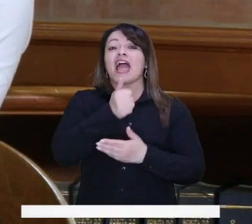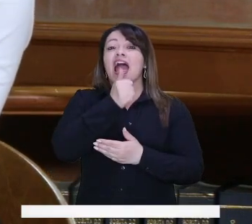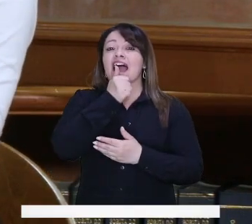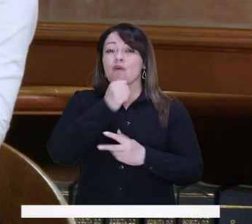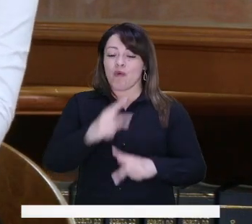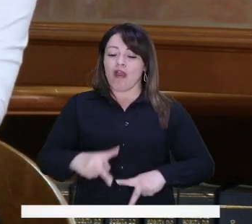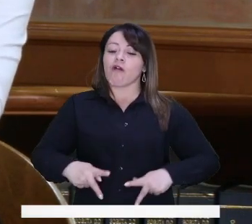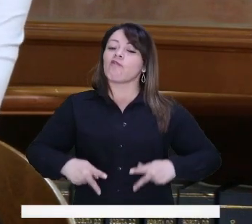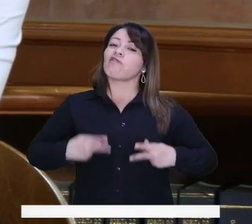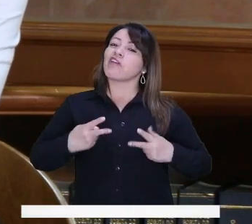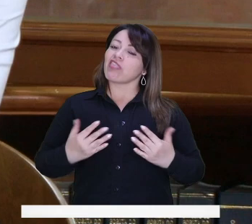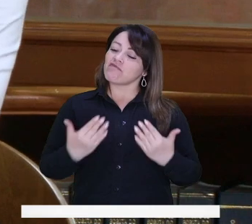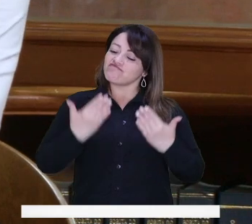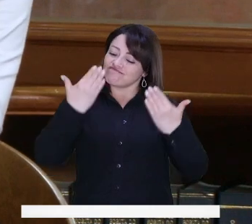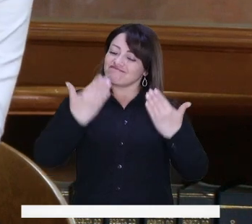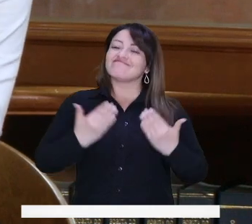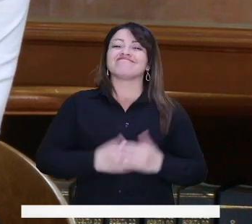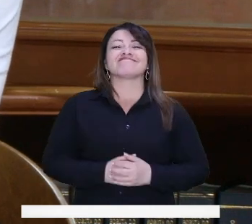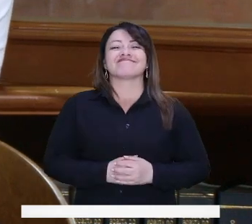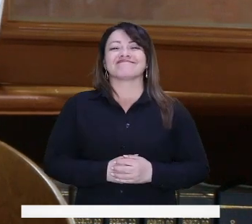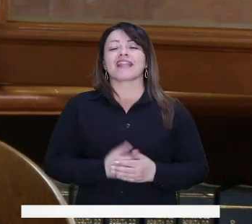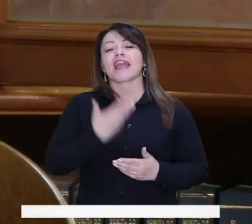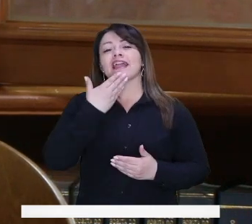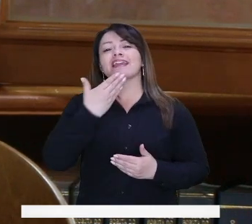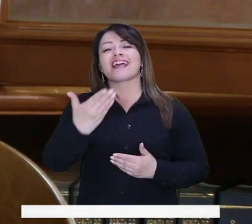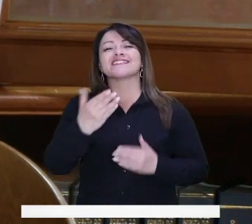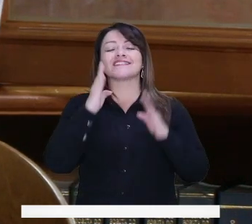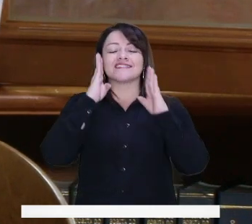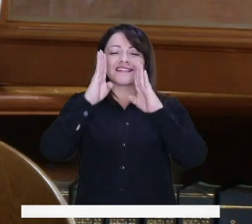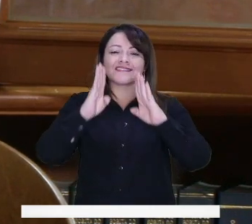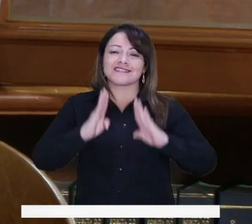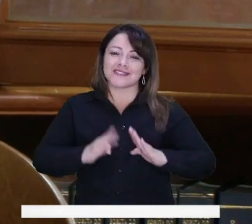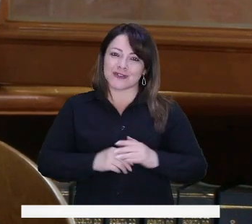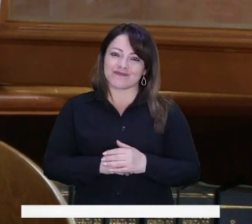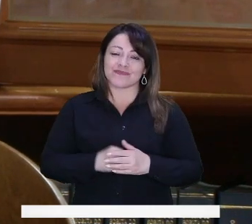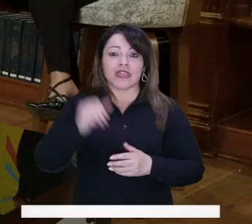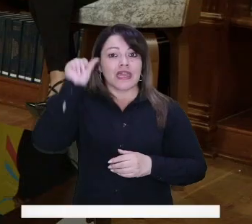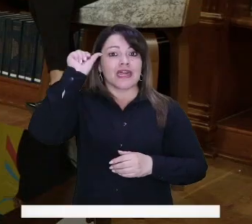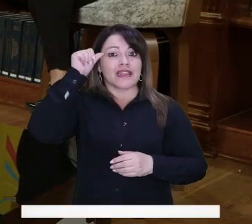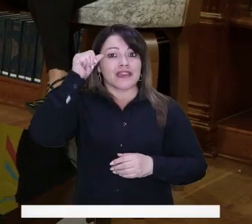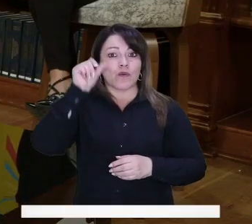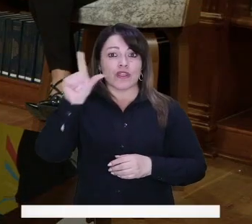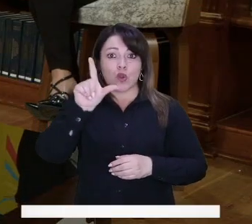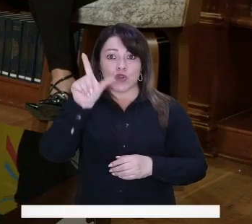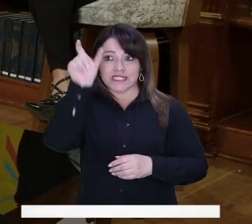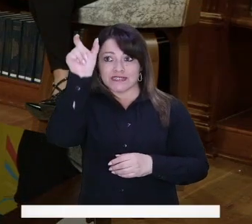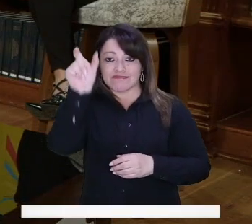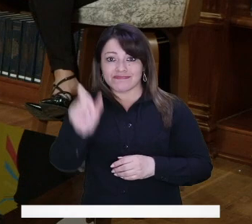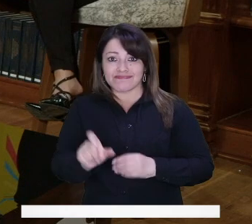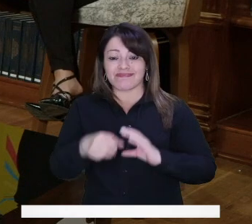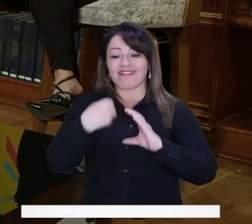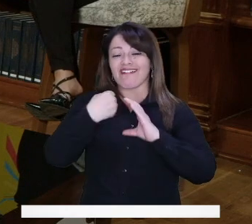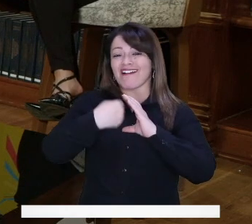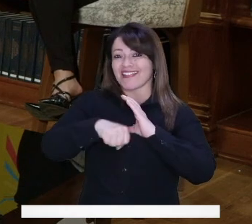ya lo saben, el agua es la vida. Muchísimas gracias por dejarnos entrar en sus hogares. Recuerden que tenemos una